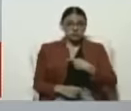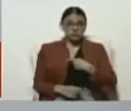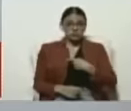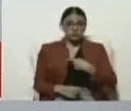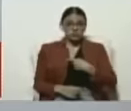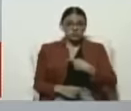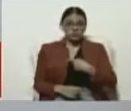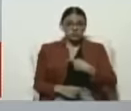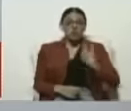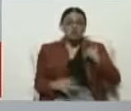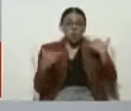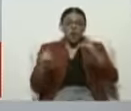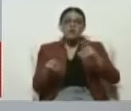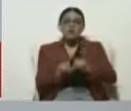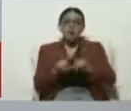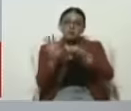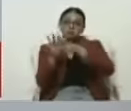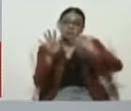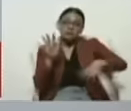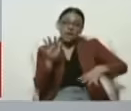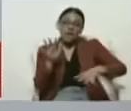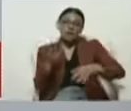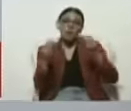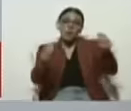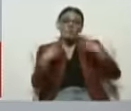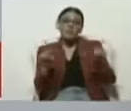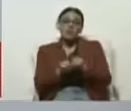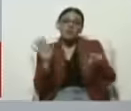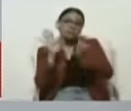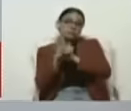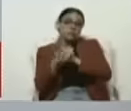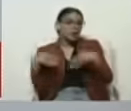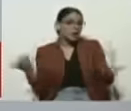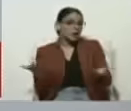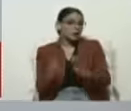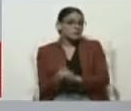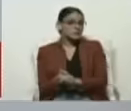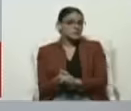a la que tiene derecho, porque esta Constitución le consagra ese derecho,